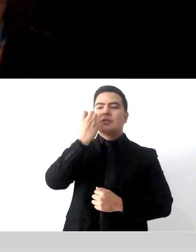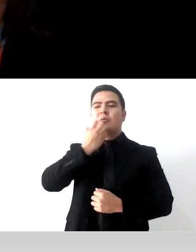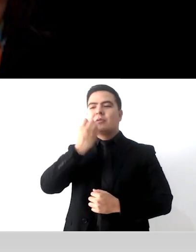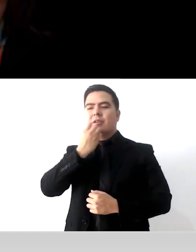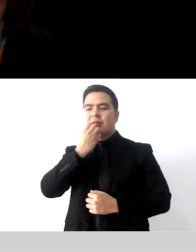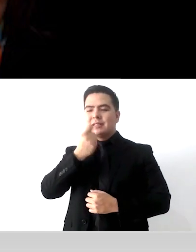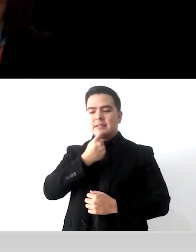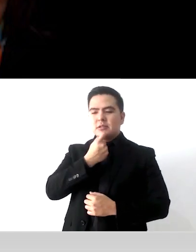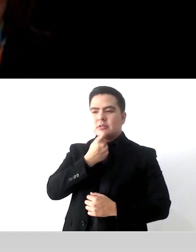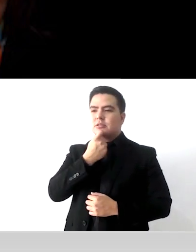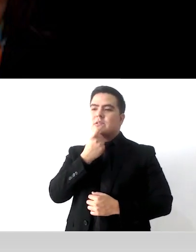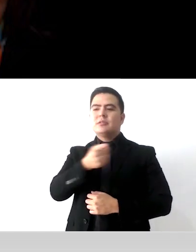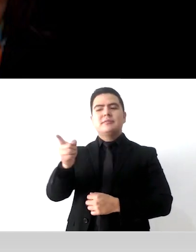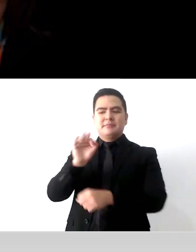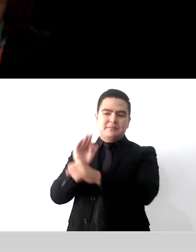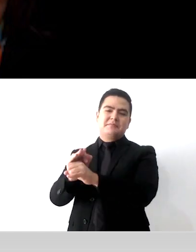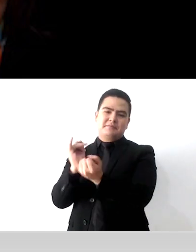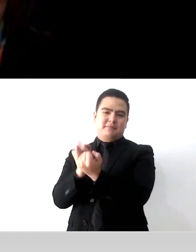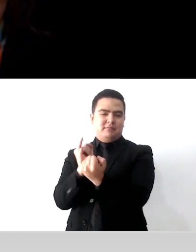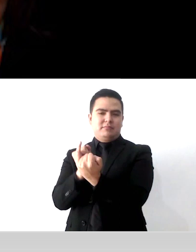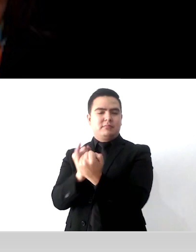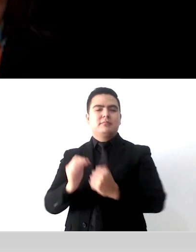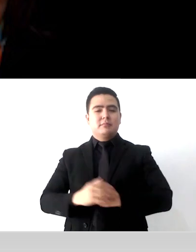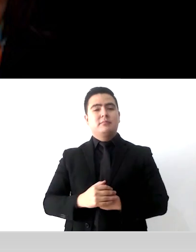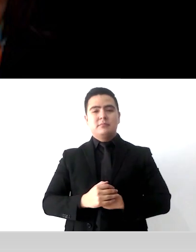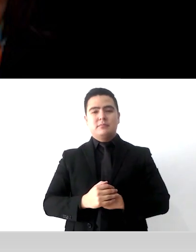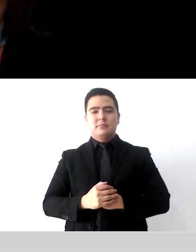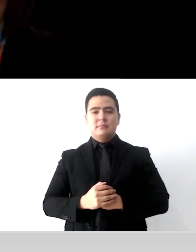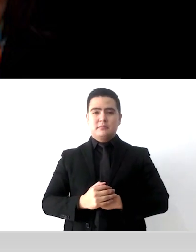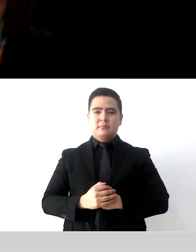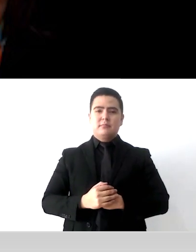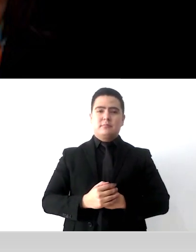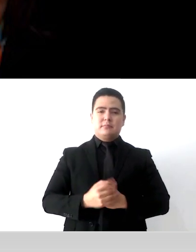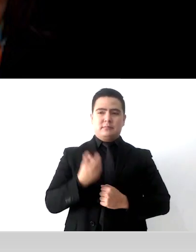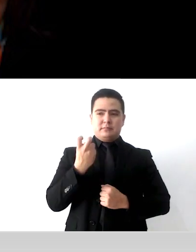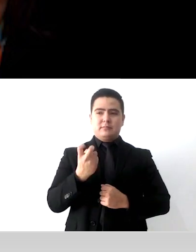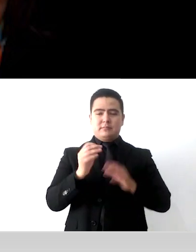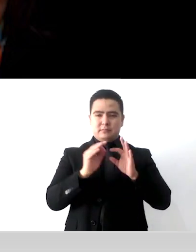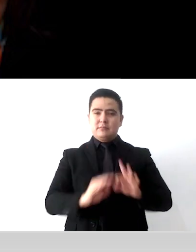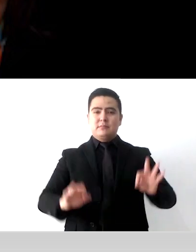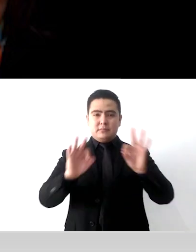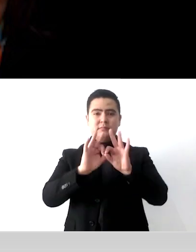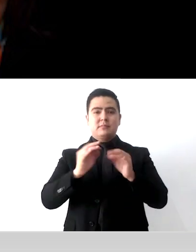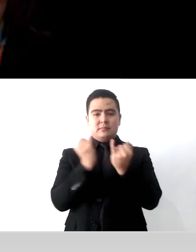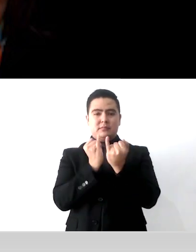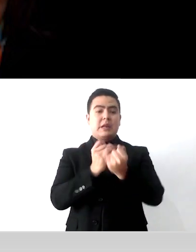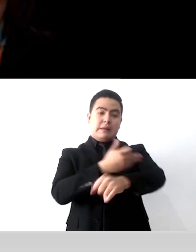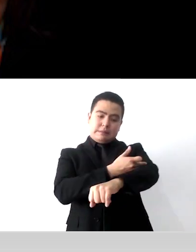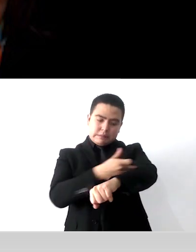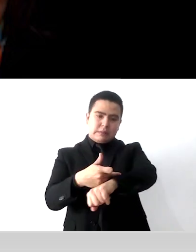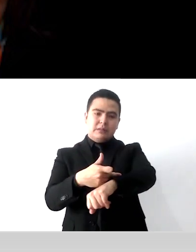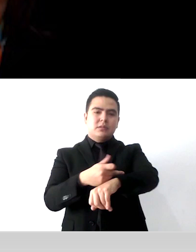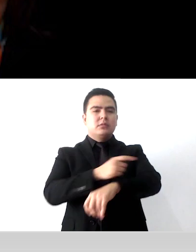igualitaria y equitativa que hace muchos años. Entonces también en ese espacio formal, en el informal educativo, en la familia, si